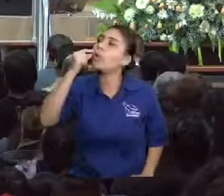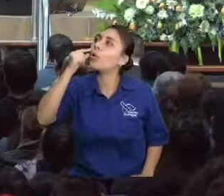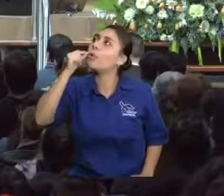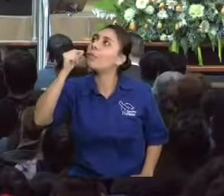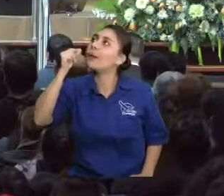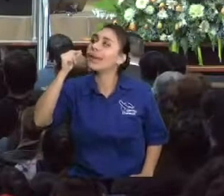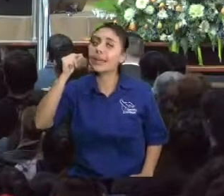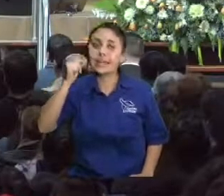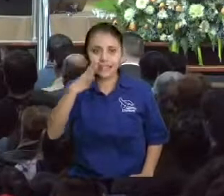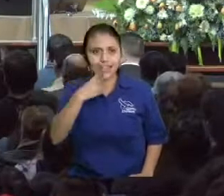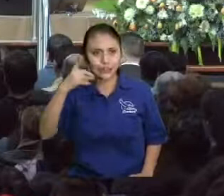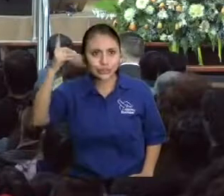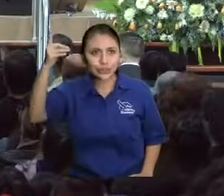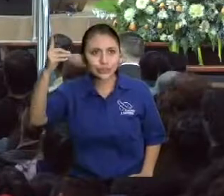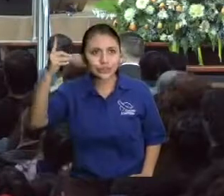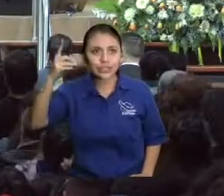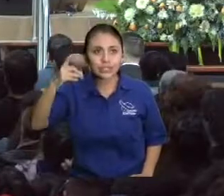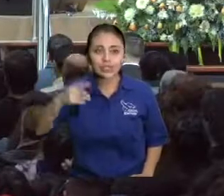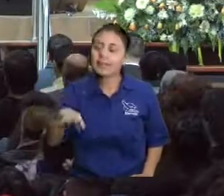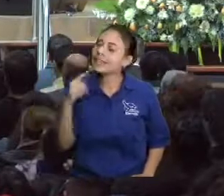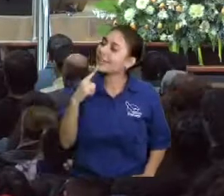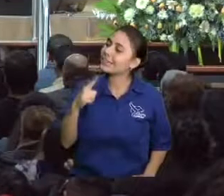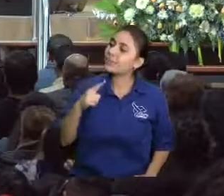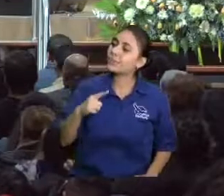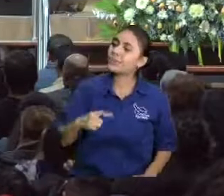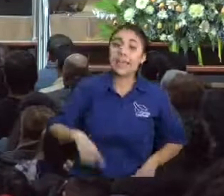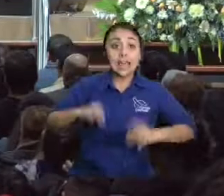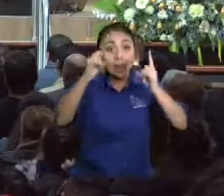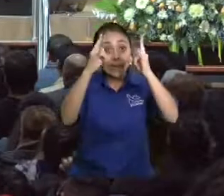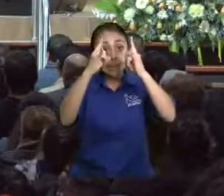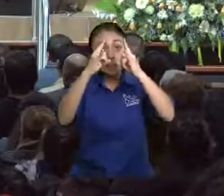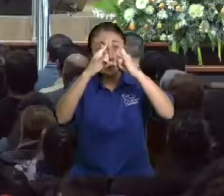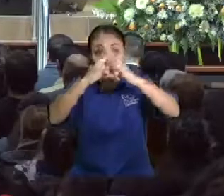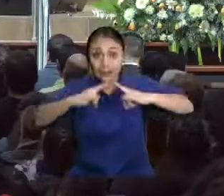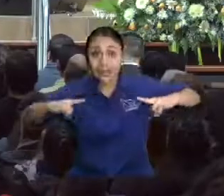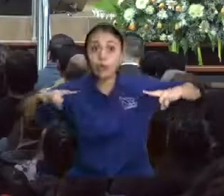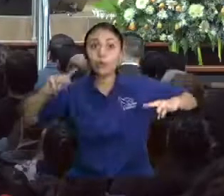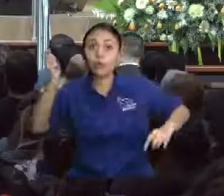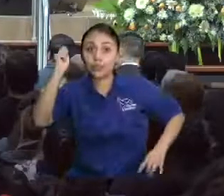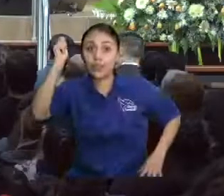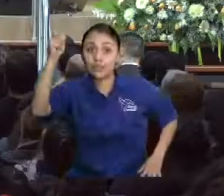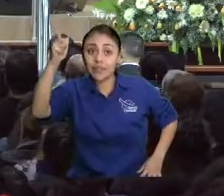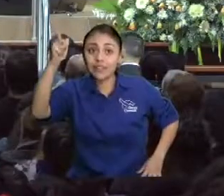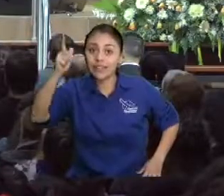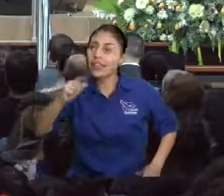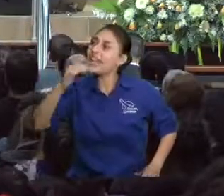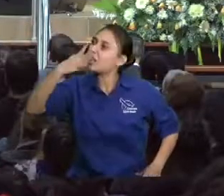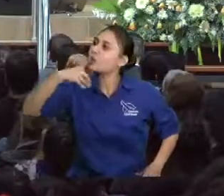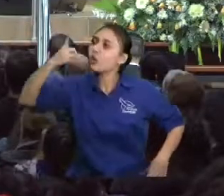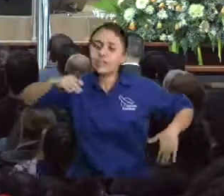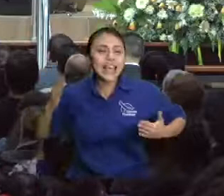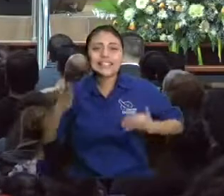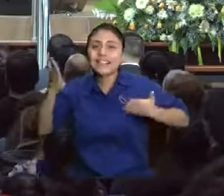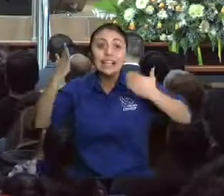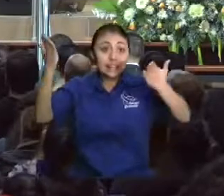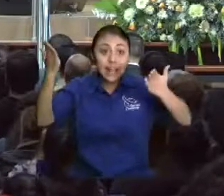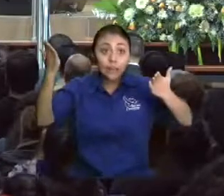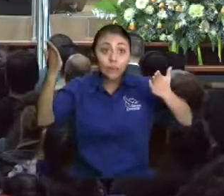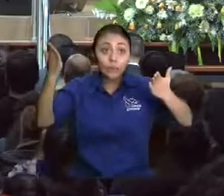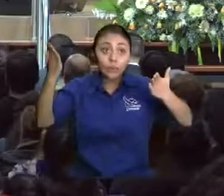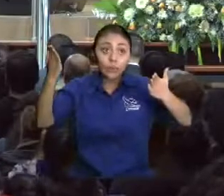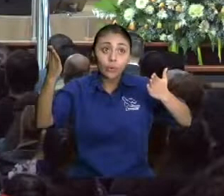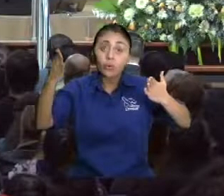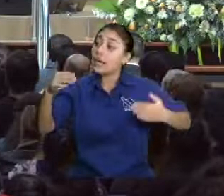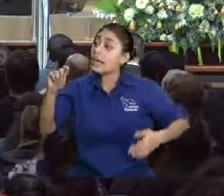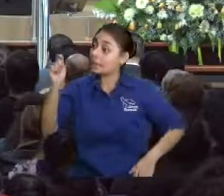cuando hablamos, y el tabernáculo caído de David, Dios es exaltado aquí, y que